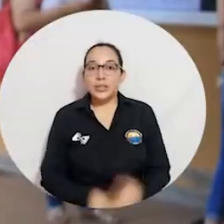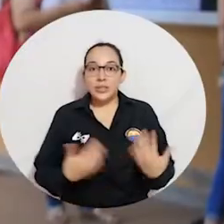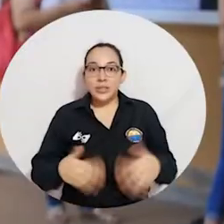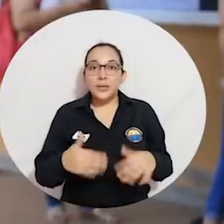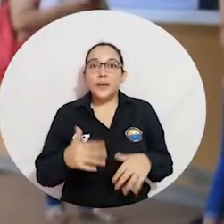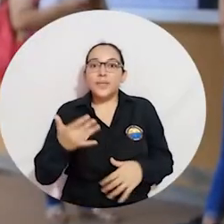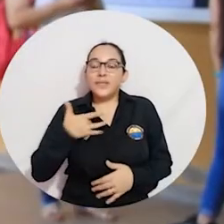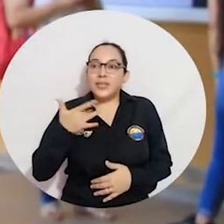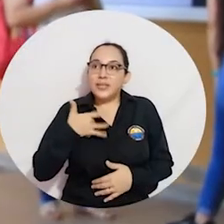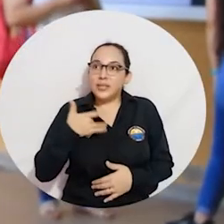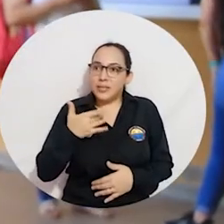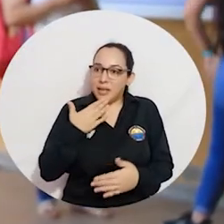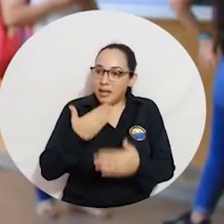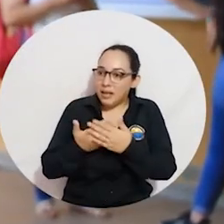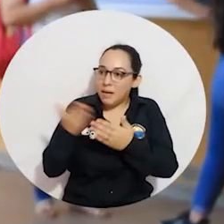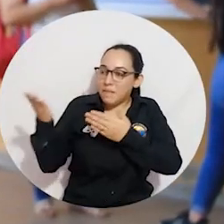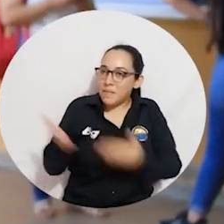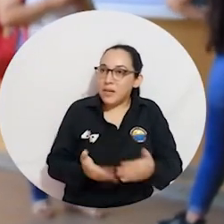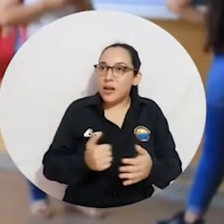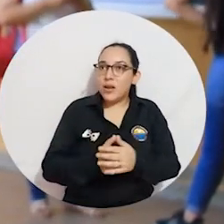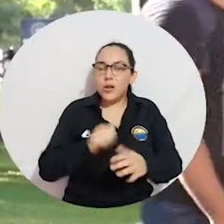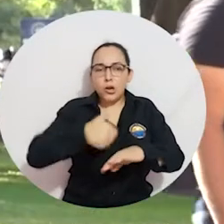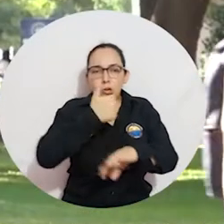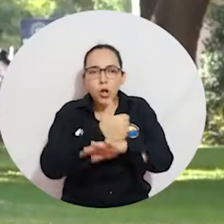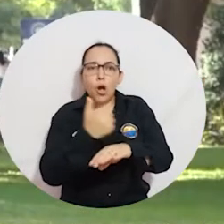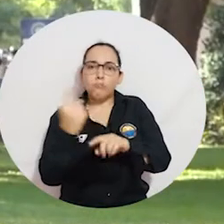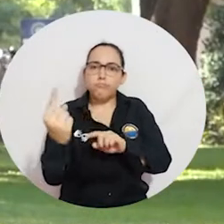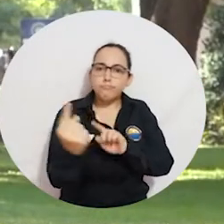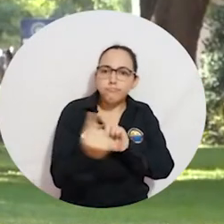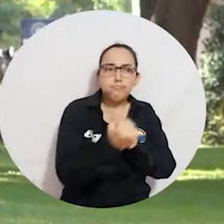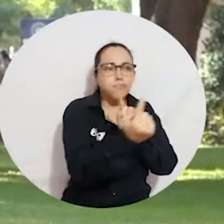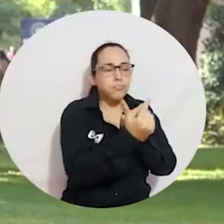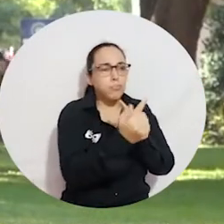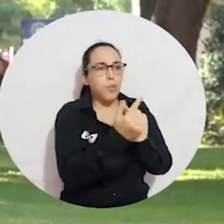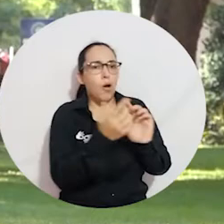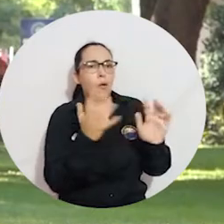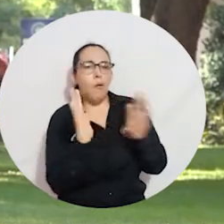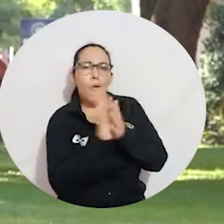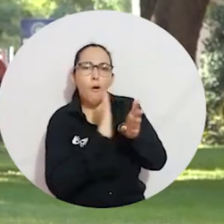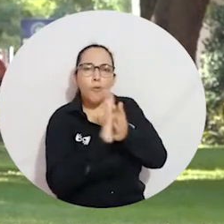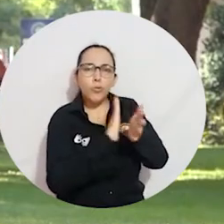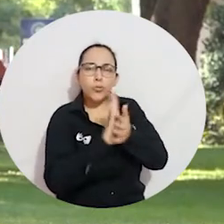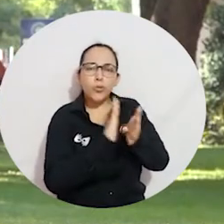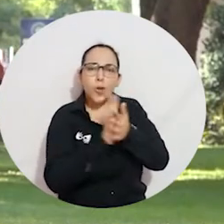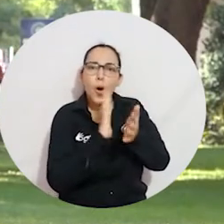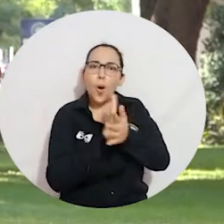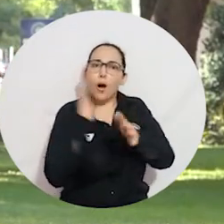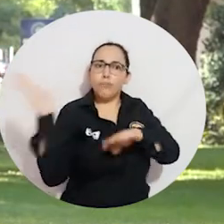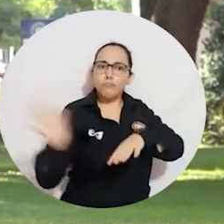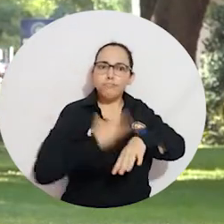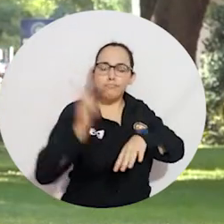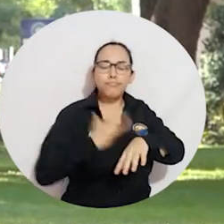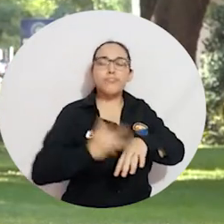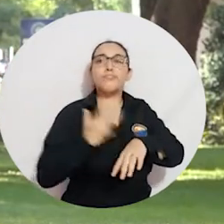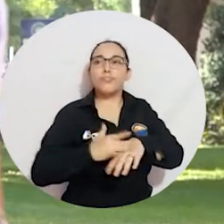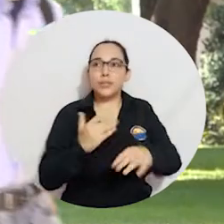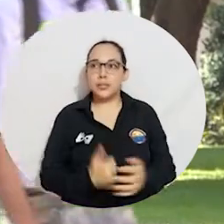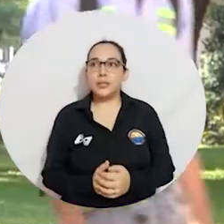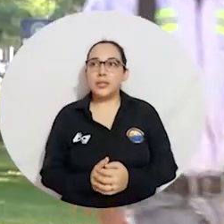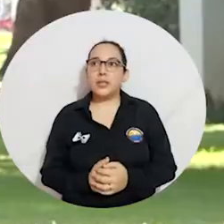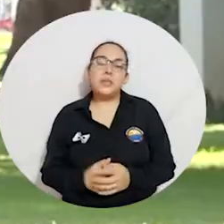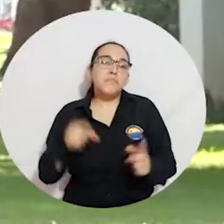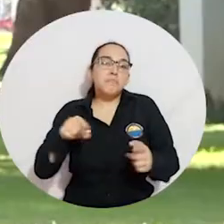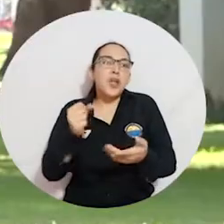Nos agrada que nos den la bienvenida, nos agrada estar acá. El rector entró, pues habló con nosotros de una manera bastante